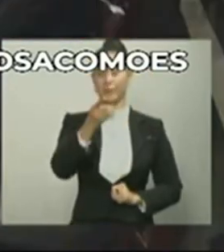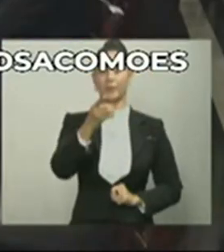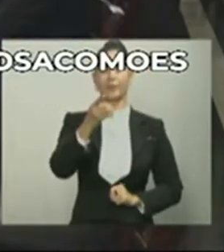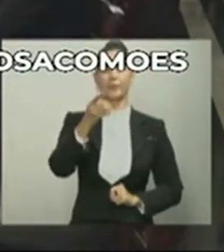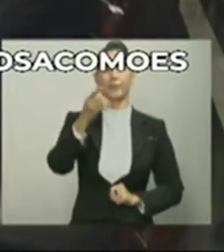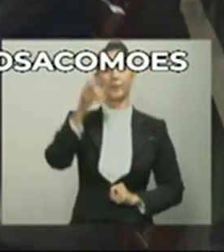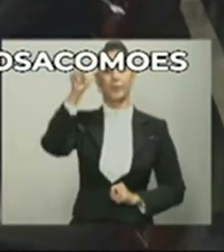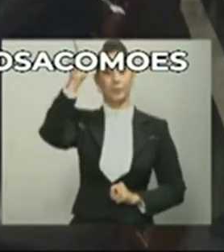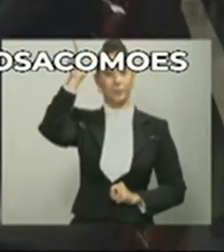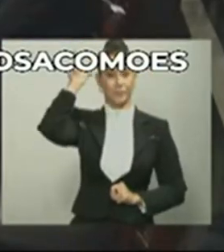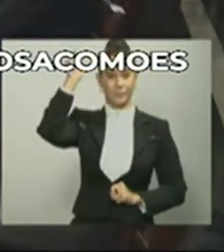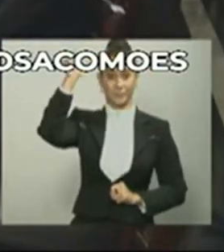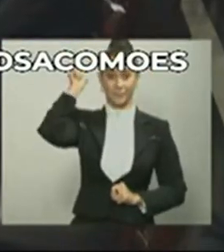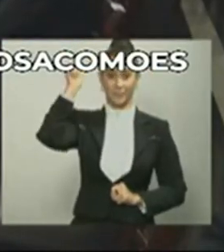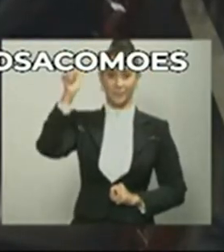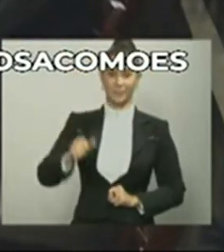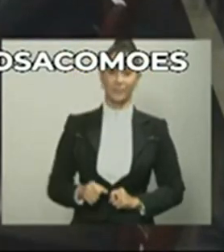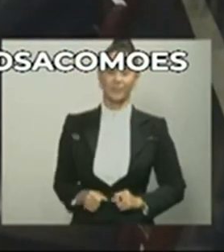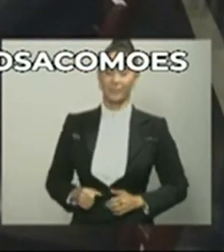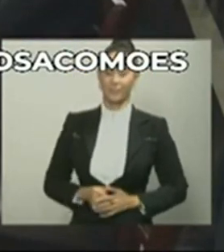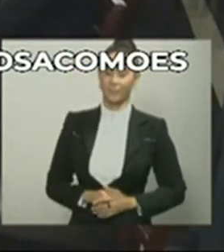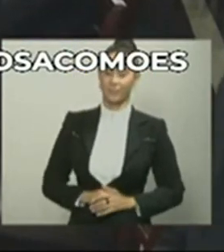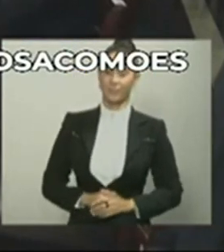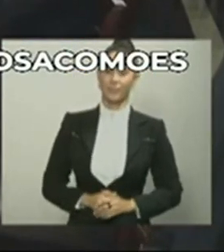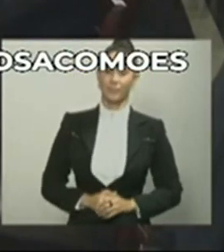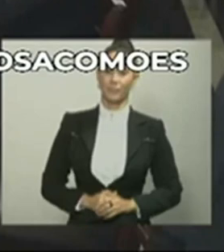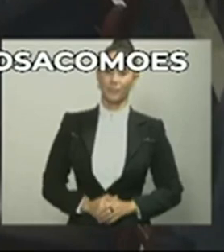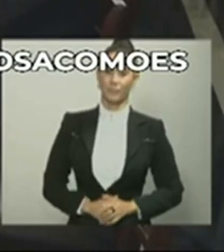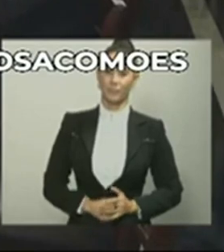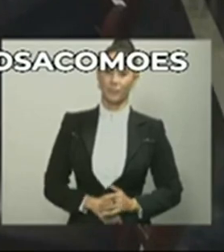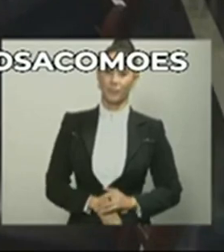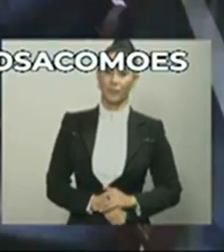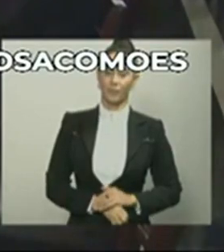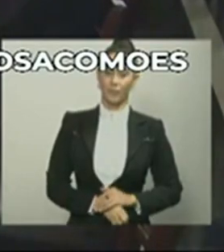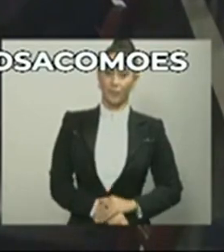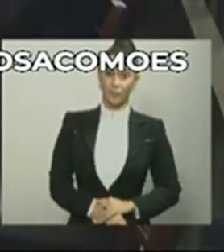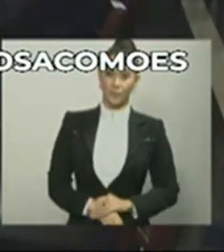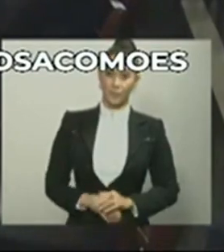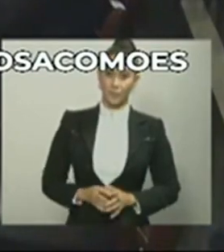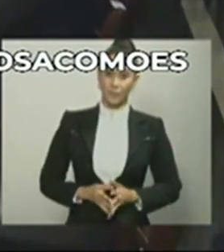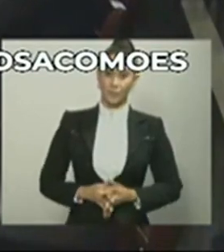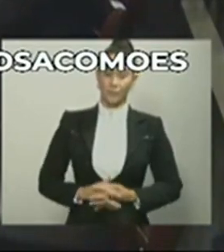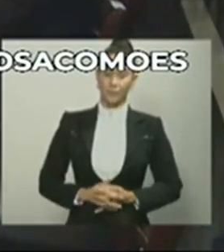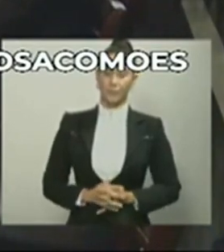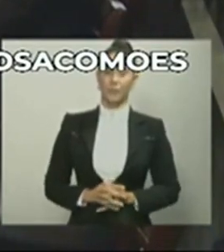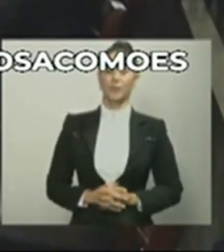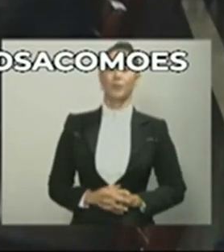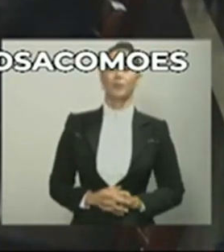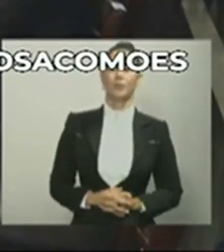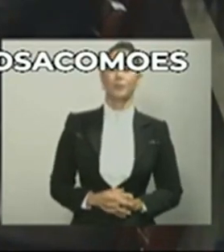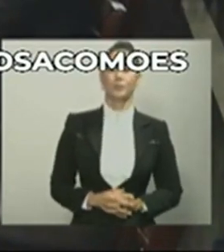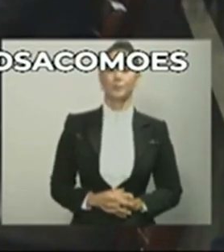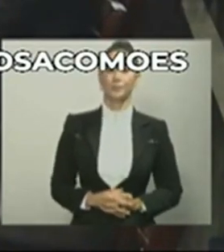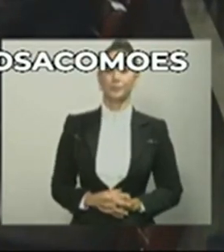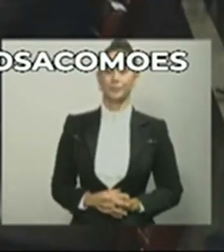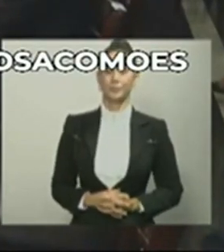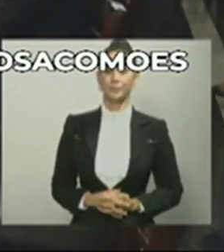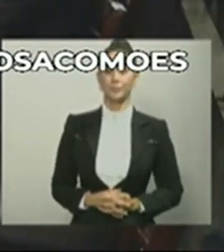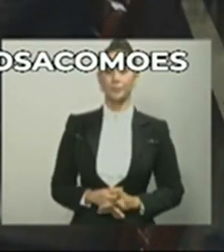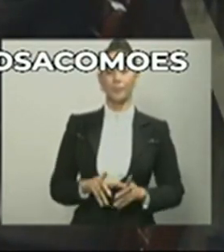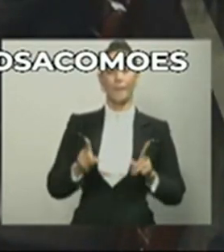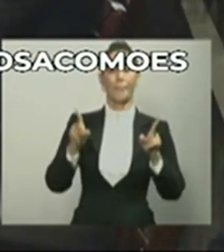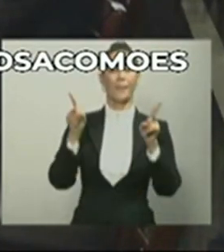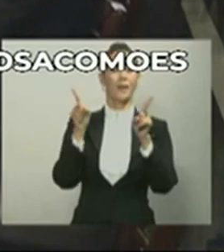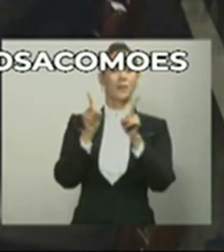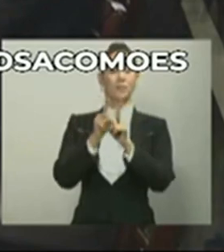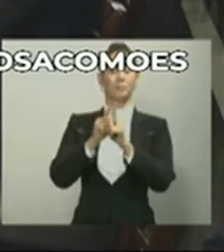de la Policía Nacional. Recuerden que aquí se puso una comisión que trabajó y este es el resultado. Escuchemos de una vez, nos conectamos en vivo. A su lado el